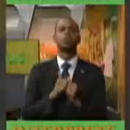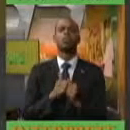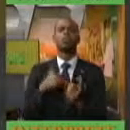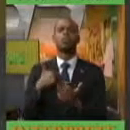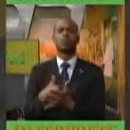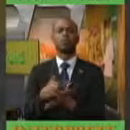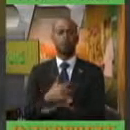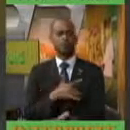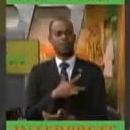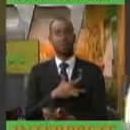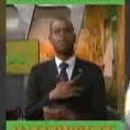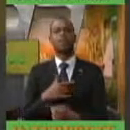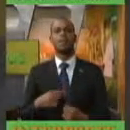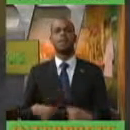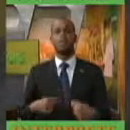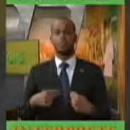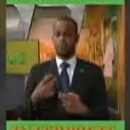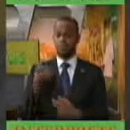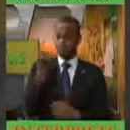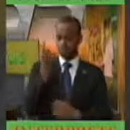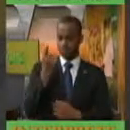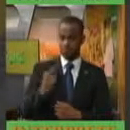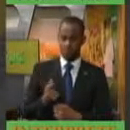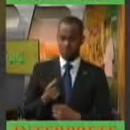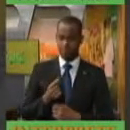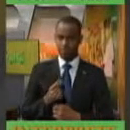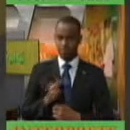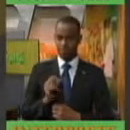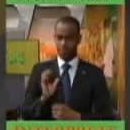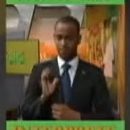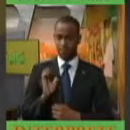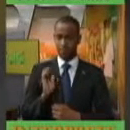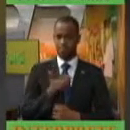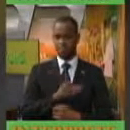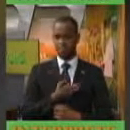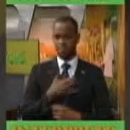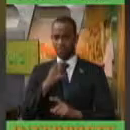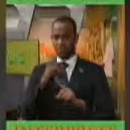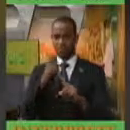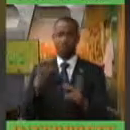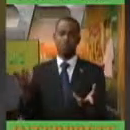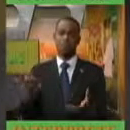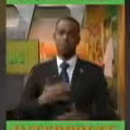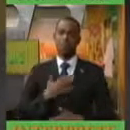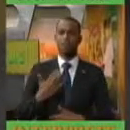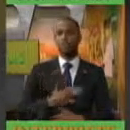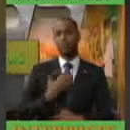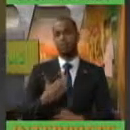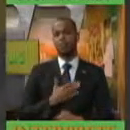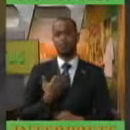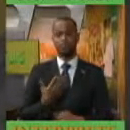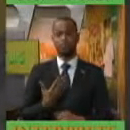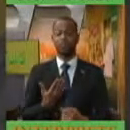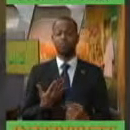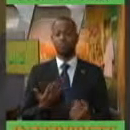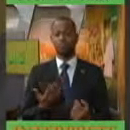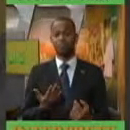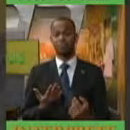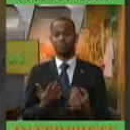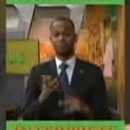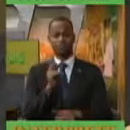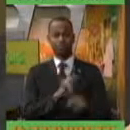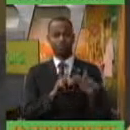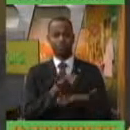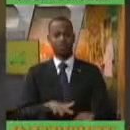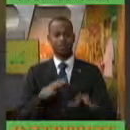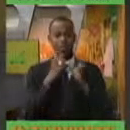humanizándolo todo. La perspectiva nuestra es la felicidad. Amar a la gente es